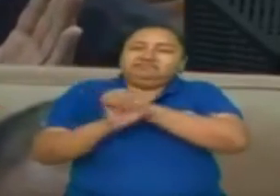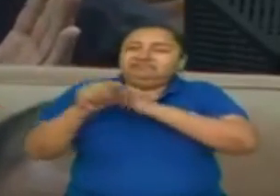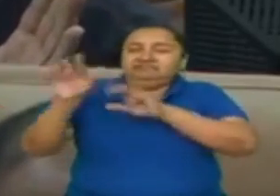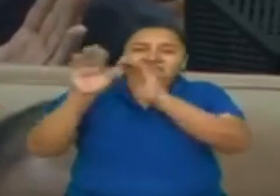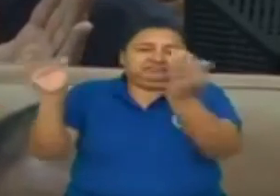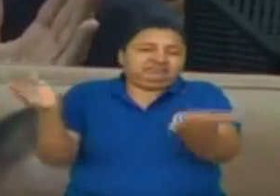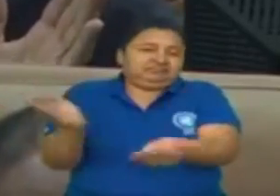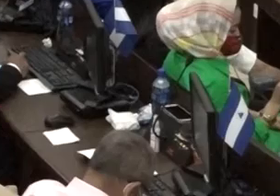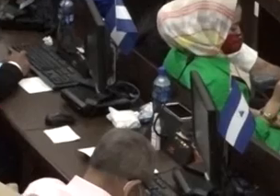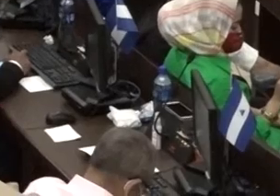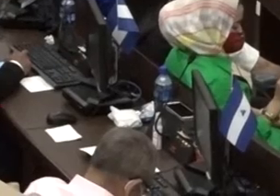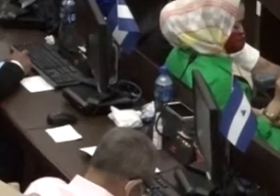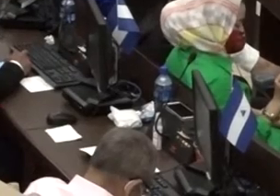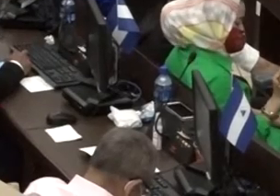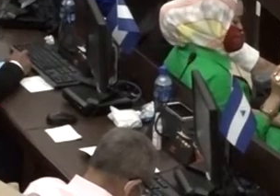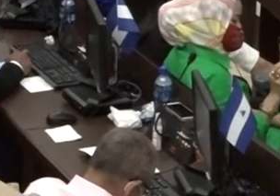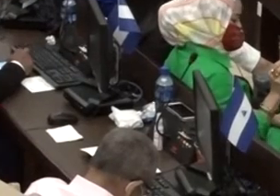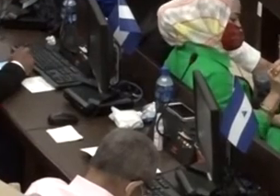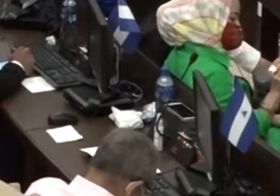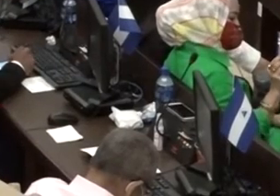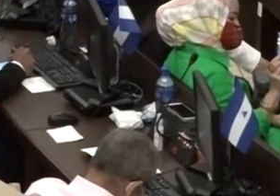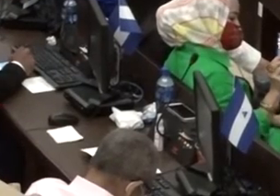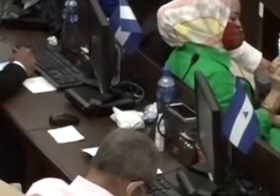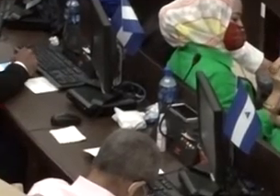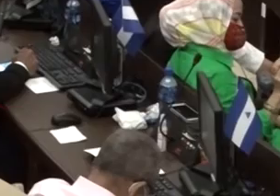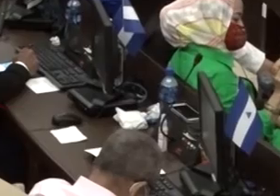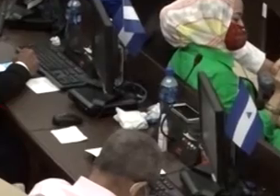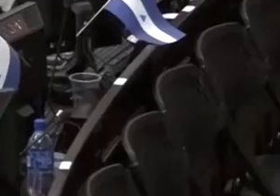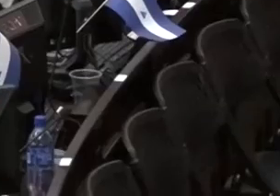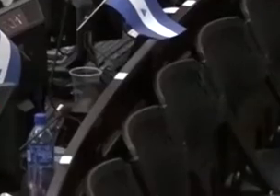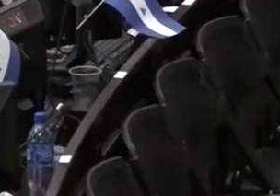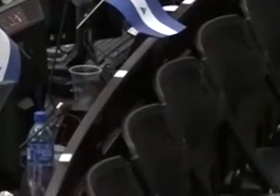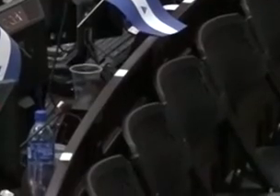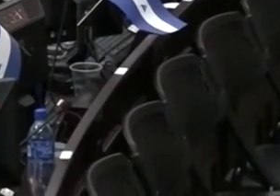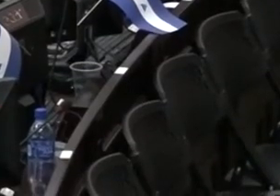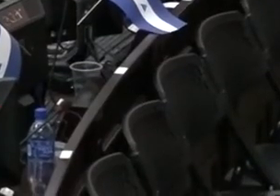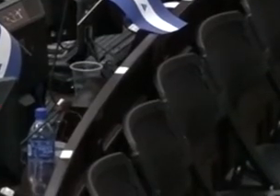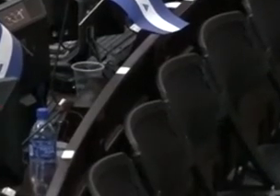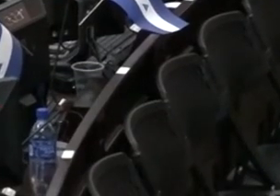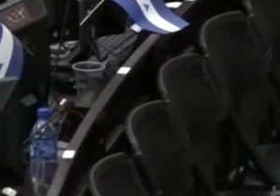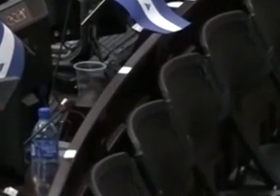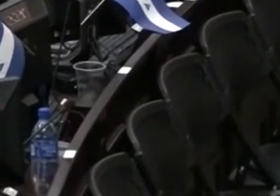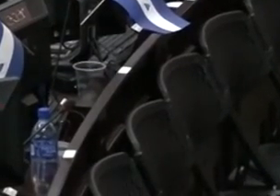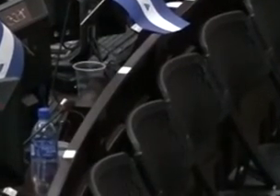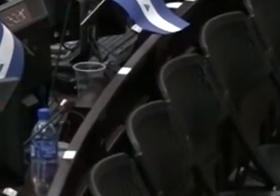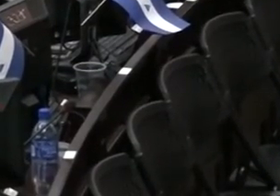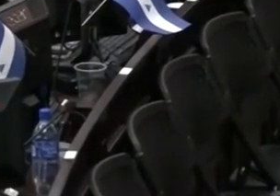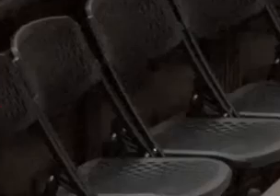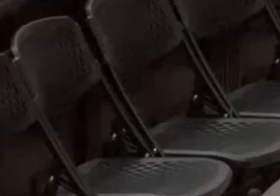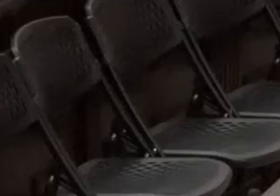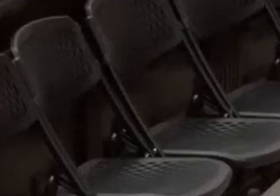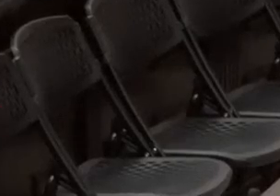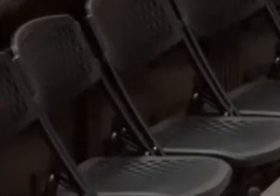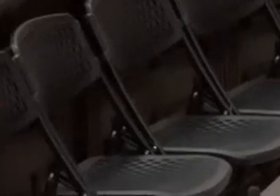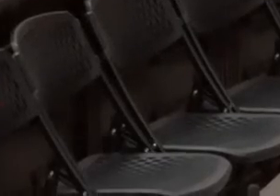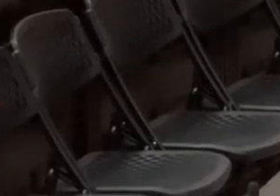global. Por su parte, la diputada Azucena Castillo afirma que la modificación de este convenio viene